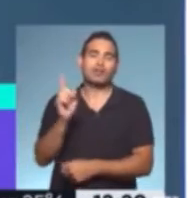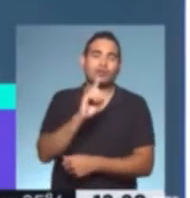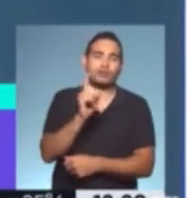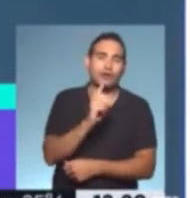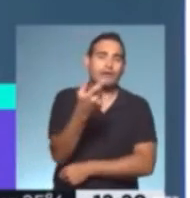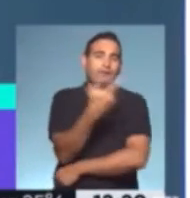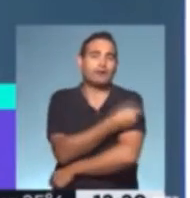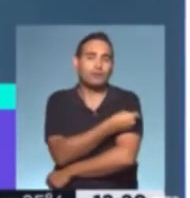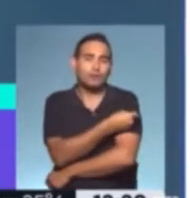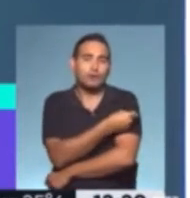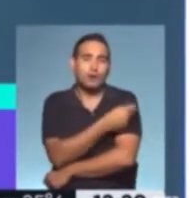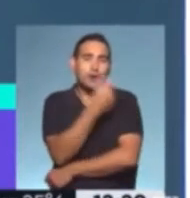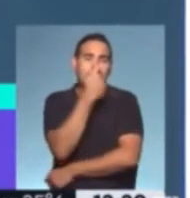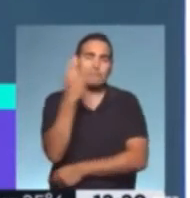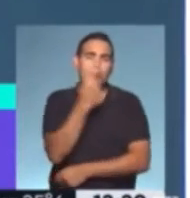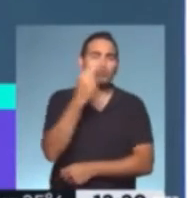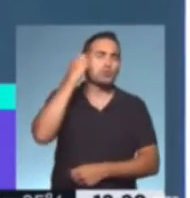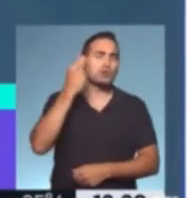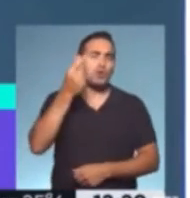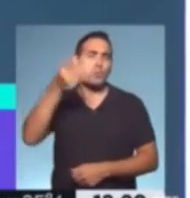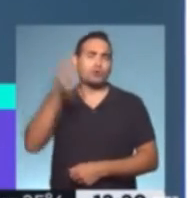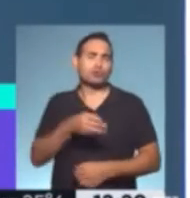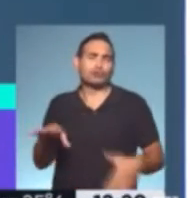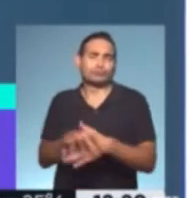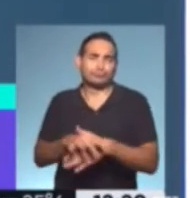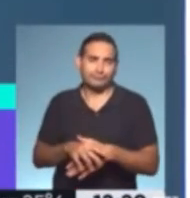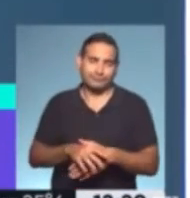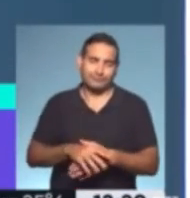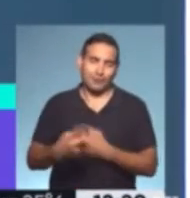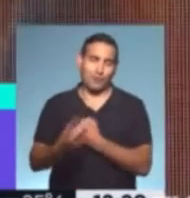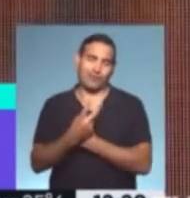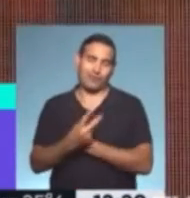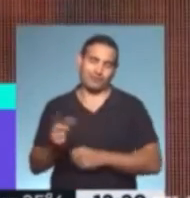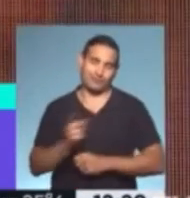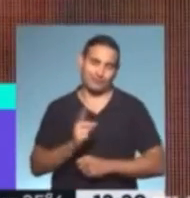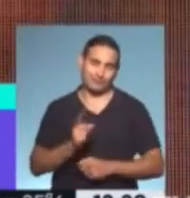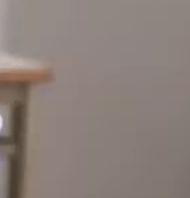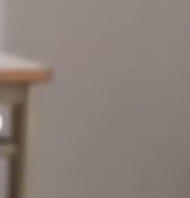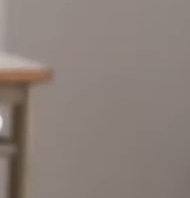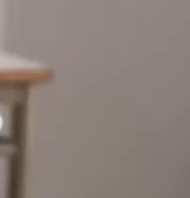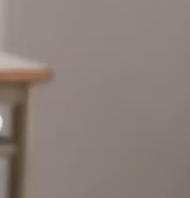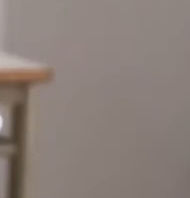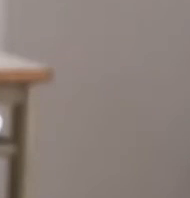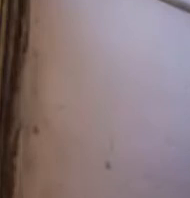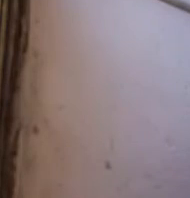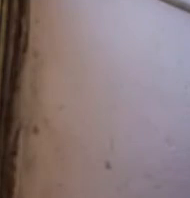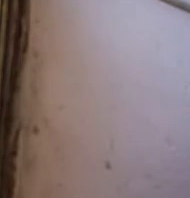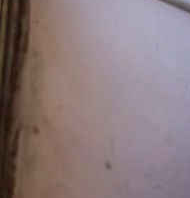y tengo un 91% de la efectividad al otro día que tengo la vacuna.